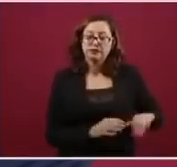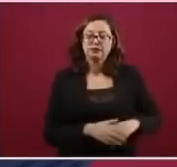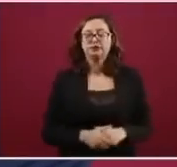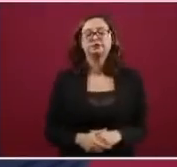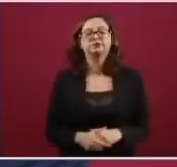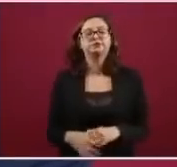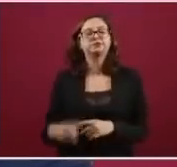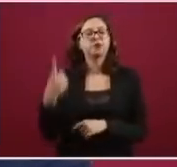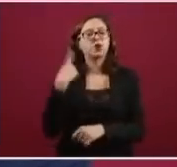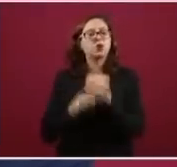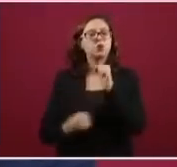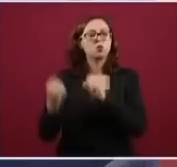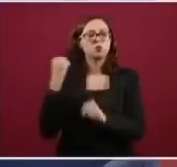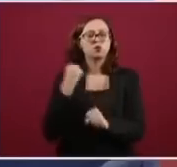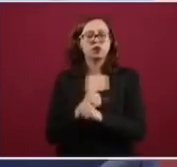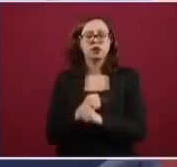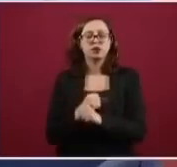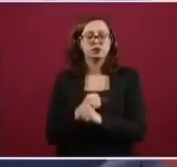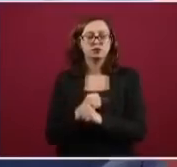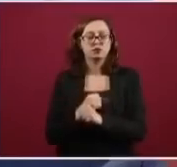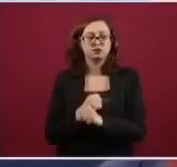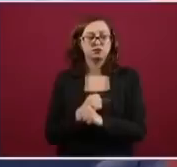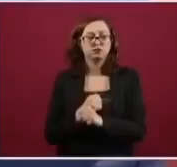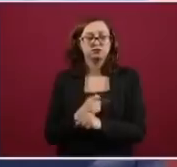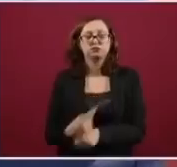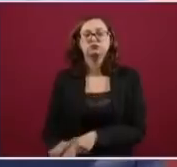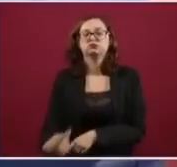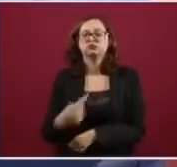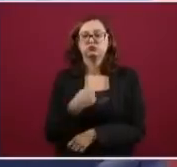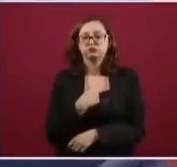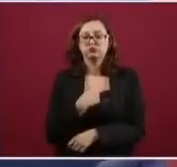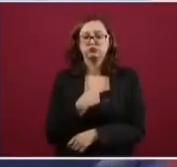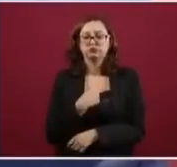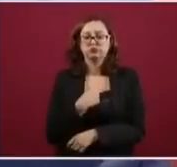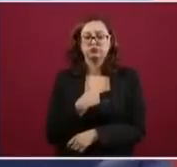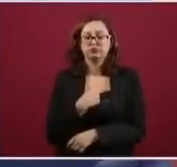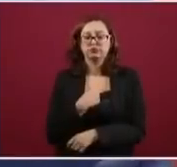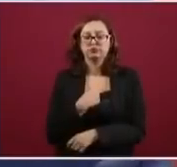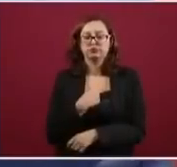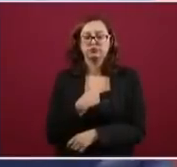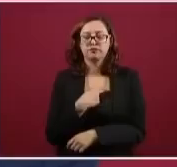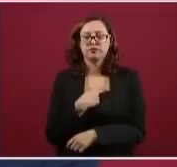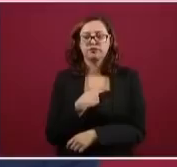pasado yo qué